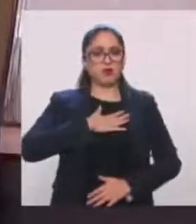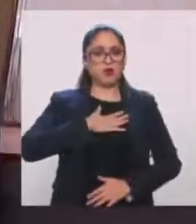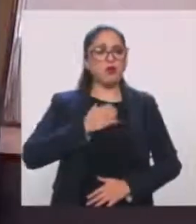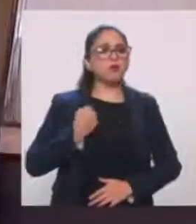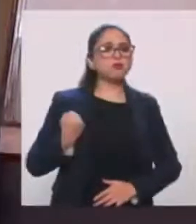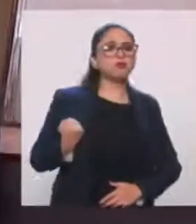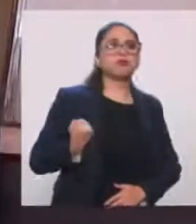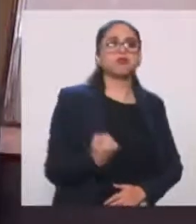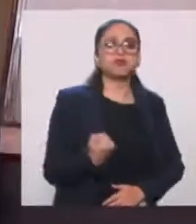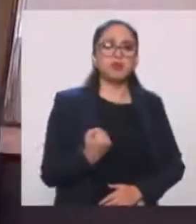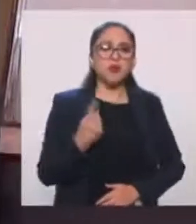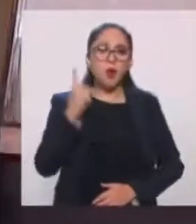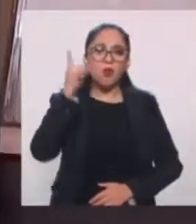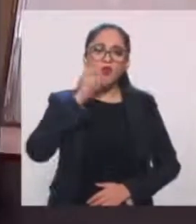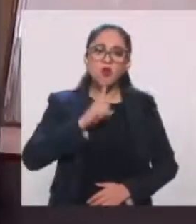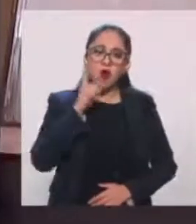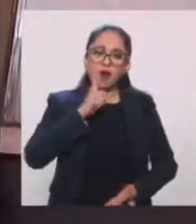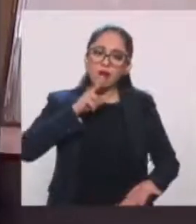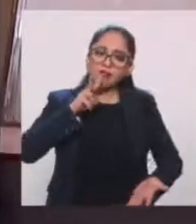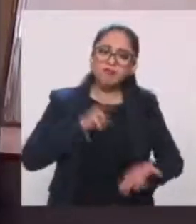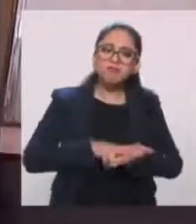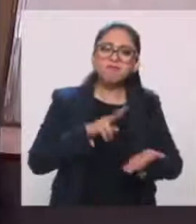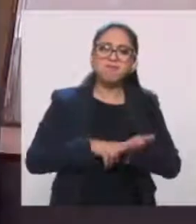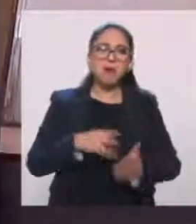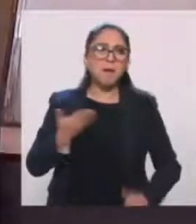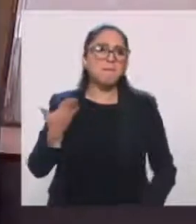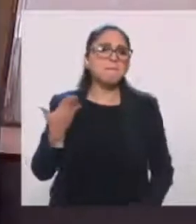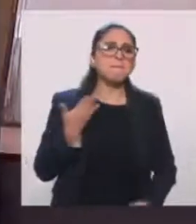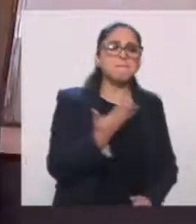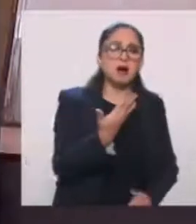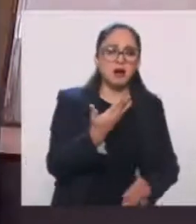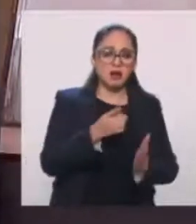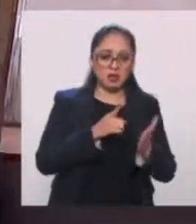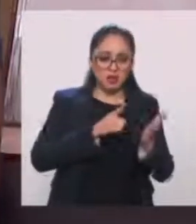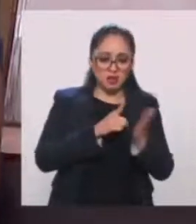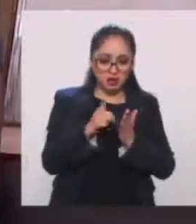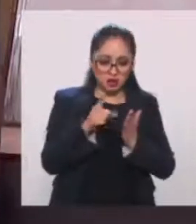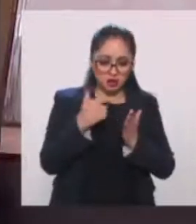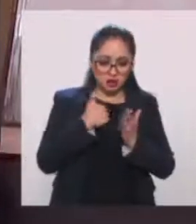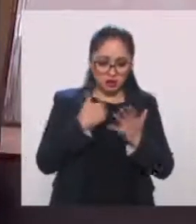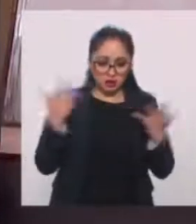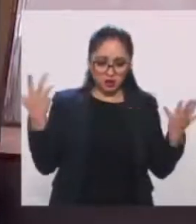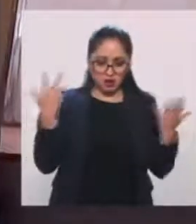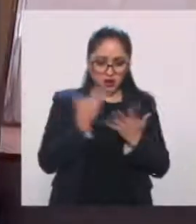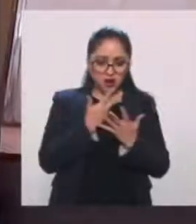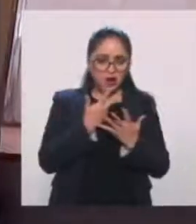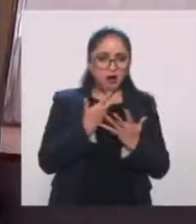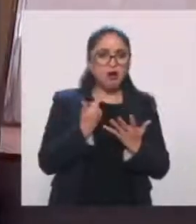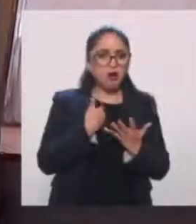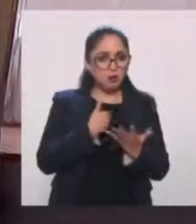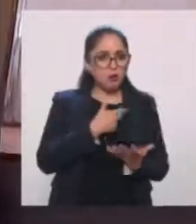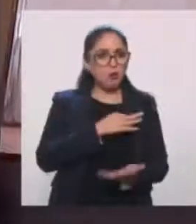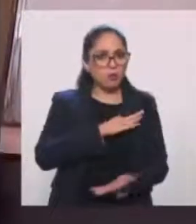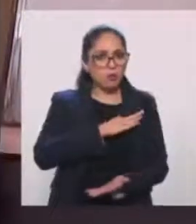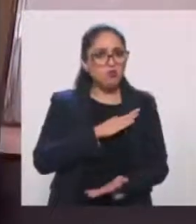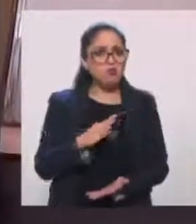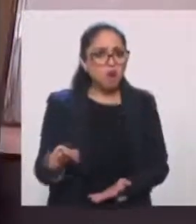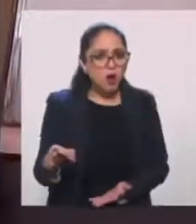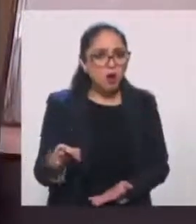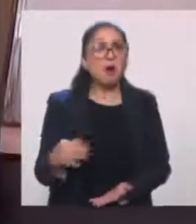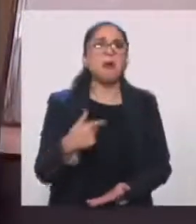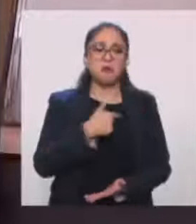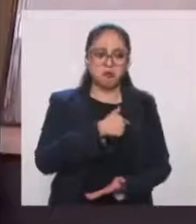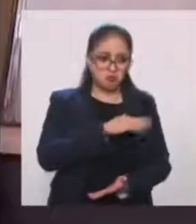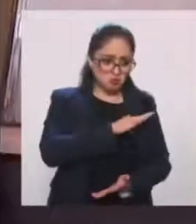alzar la voz y decir mis derechos, ¿no? Sobre todo. Claro. Entonces dije, sí puedo. Entonces, si puedo con esto, puedo con más, puedo